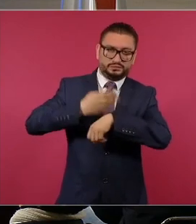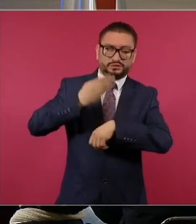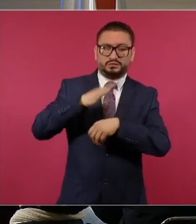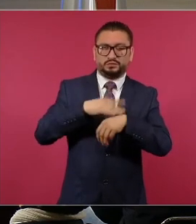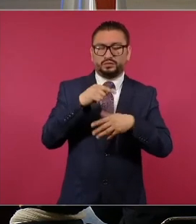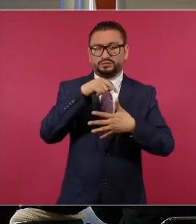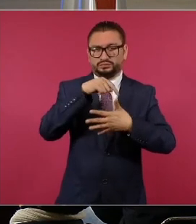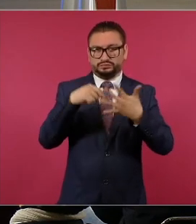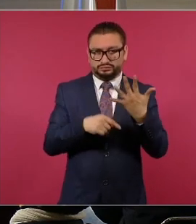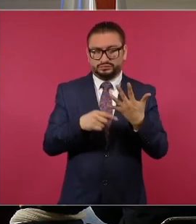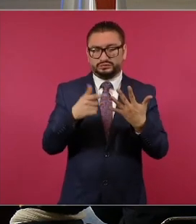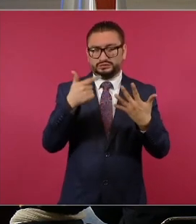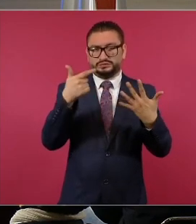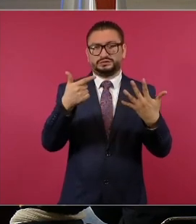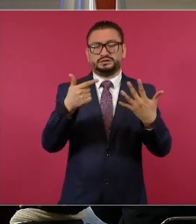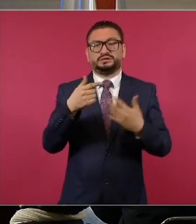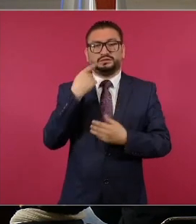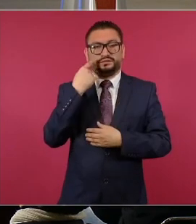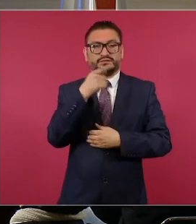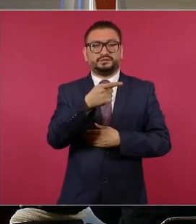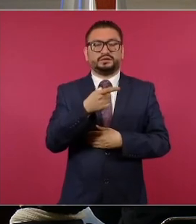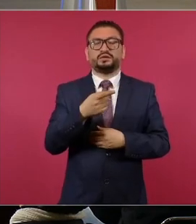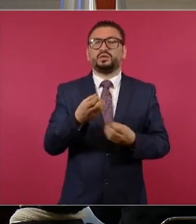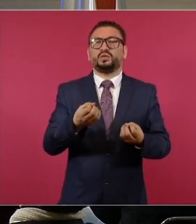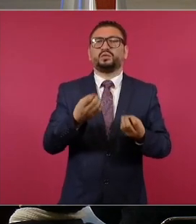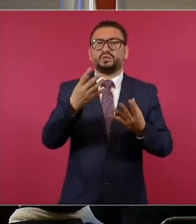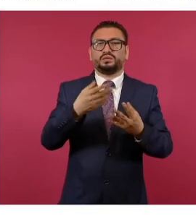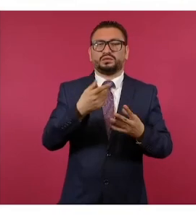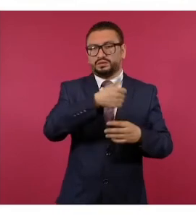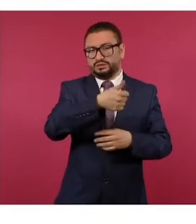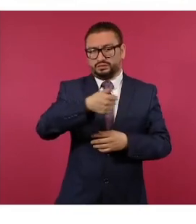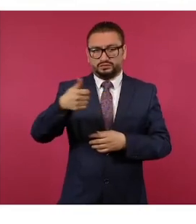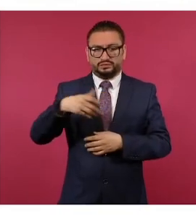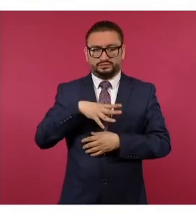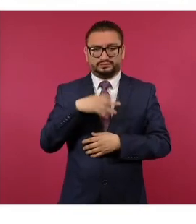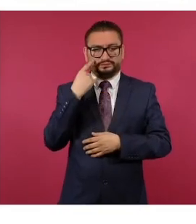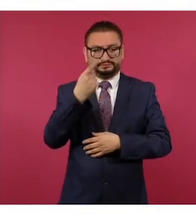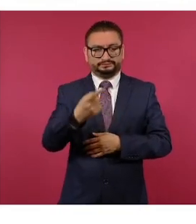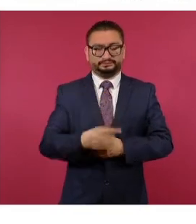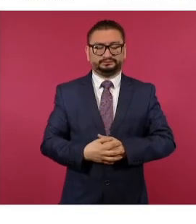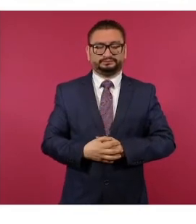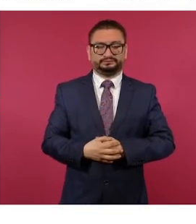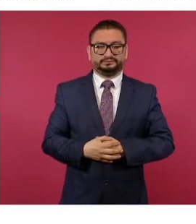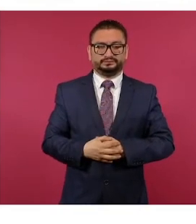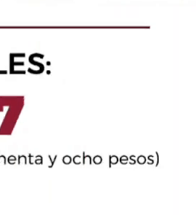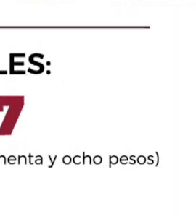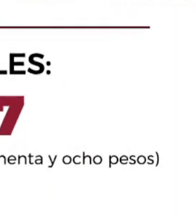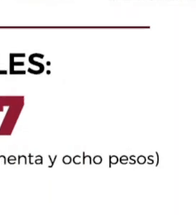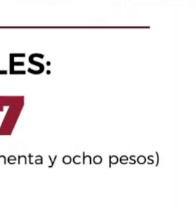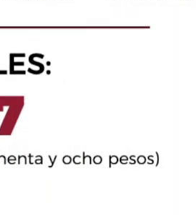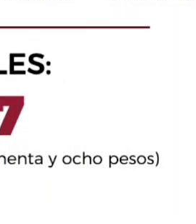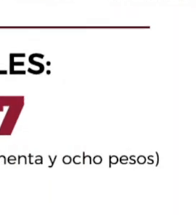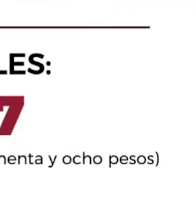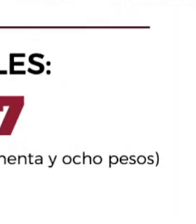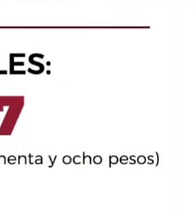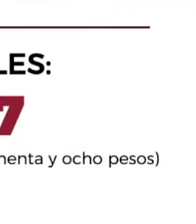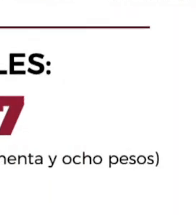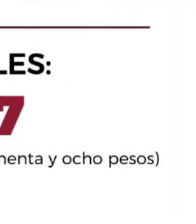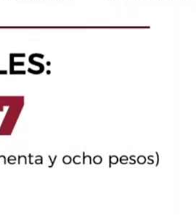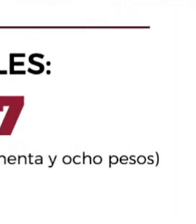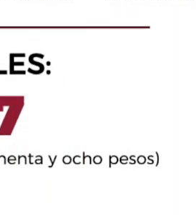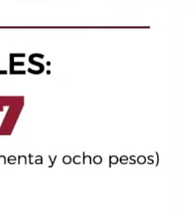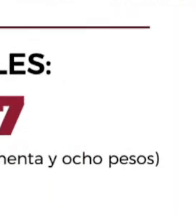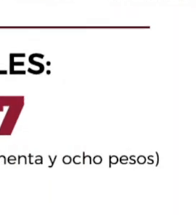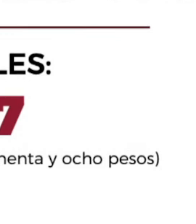En este caso, bueno, aquí están los montos de cada una, pero en esta audiencia se ha diferido